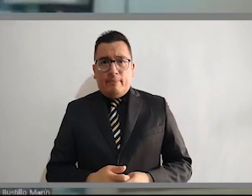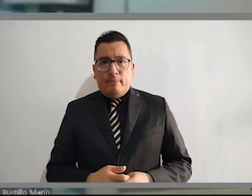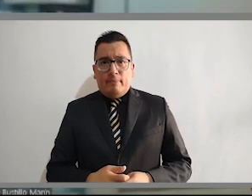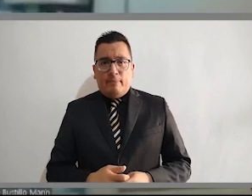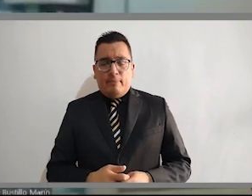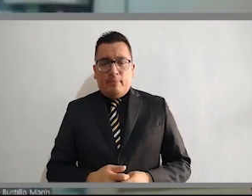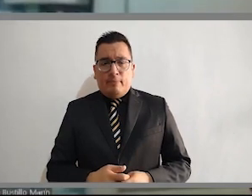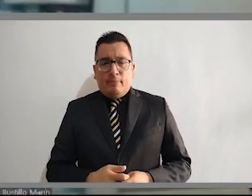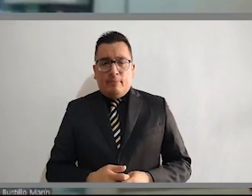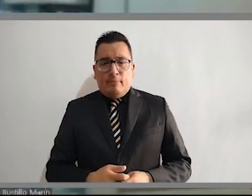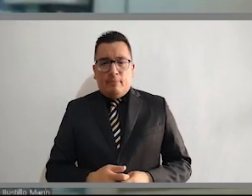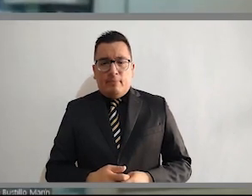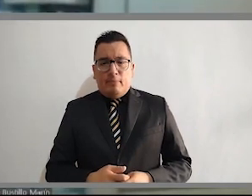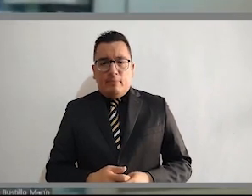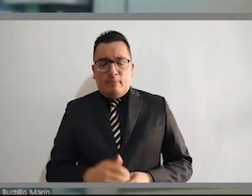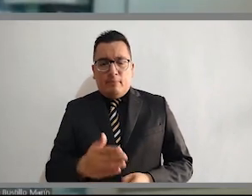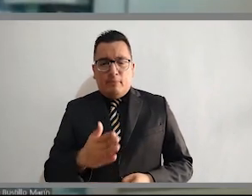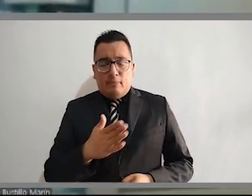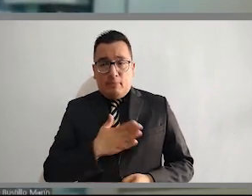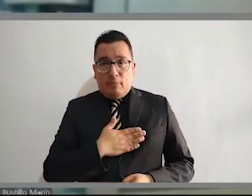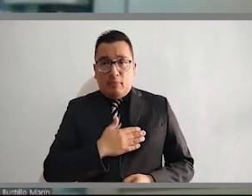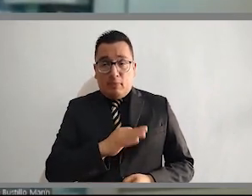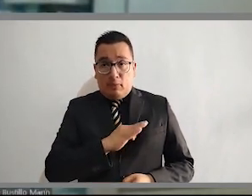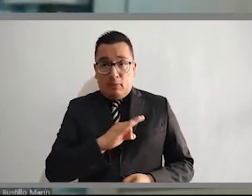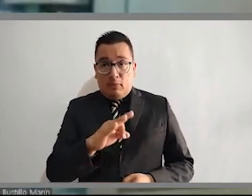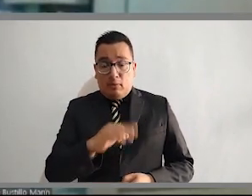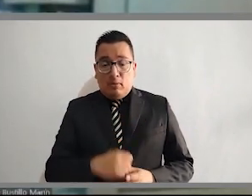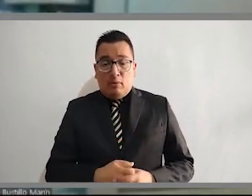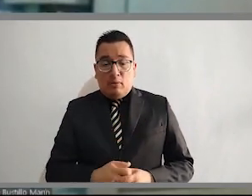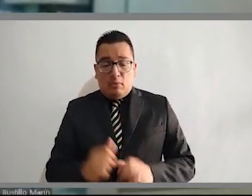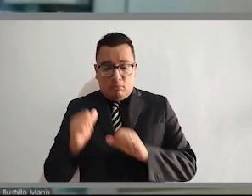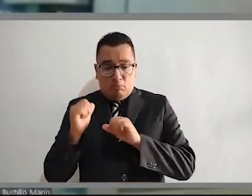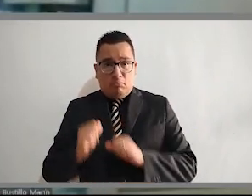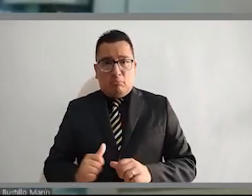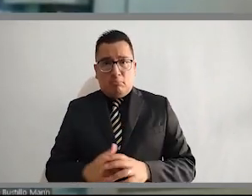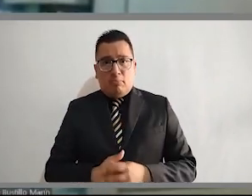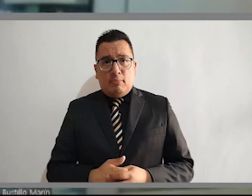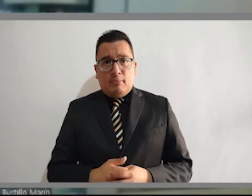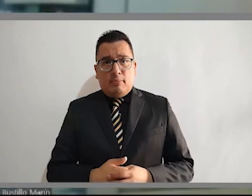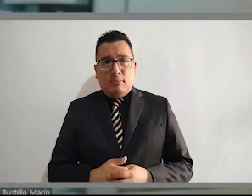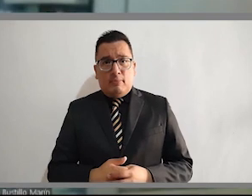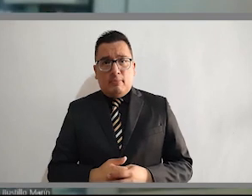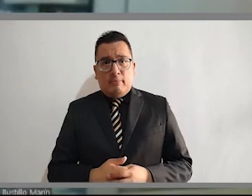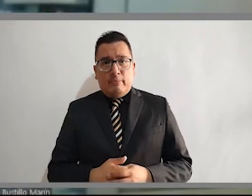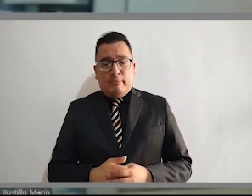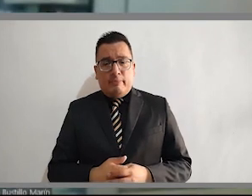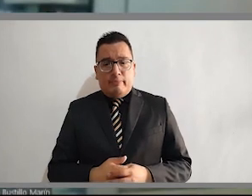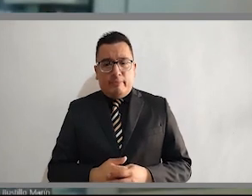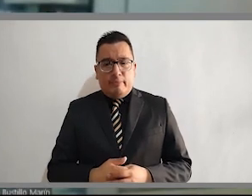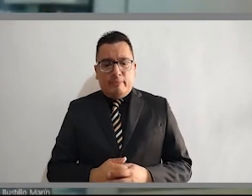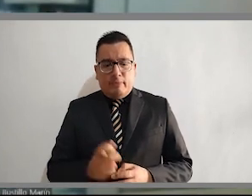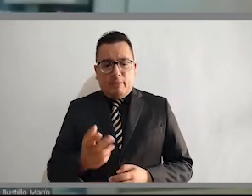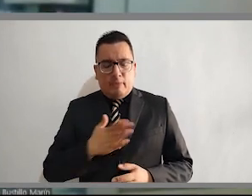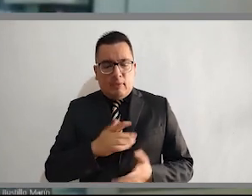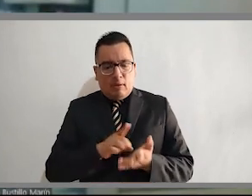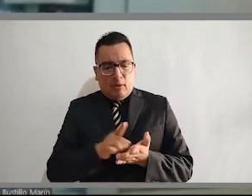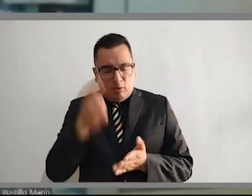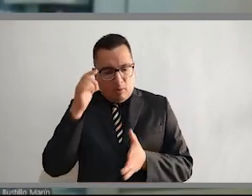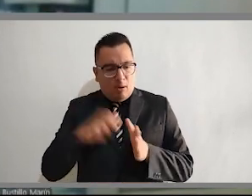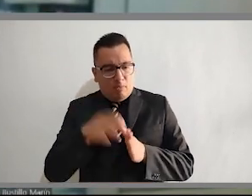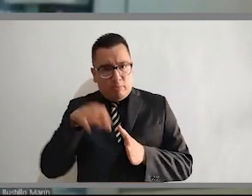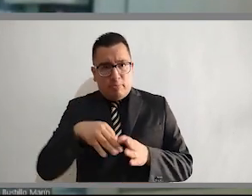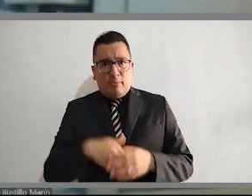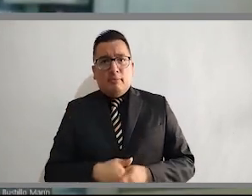que tú puedas ejercer tu cargo, ¿no? En esa vertiente del derecho a ser